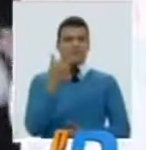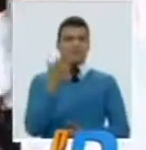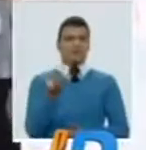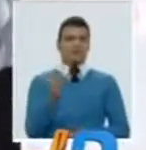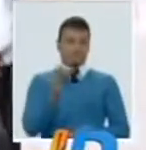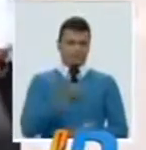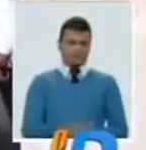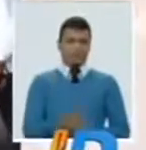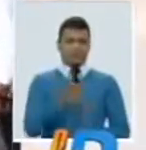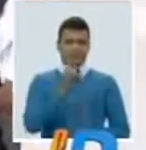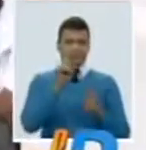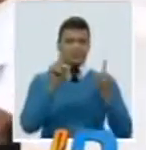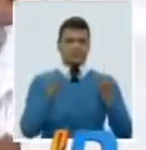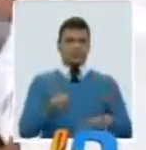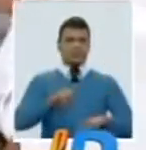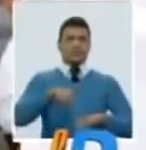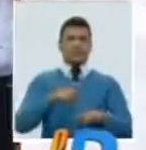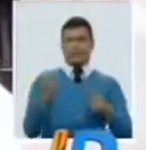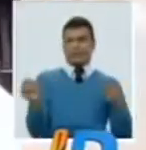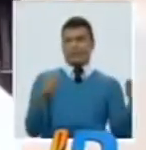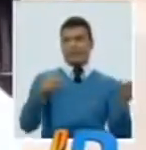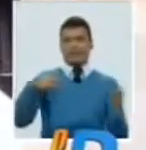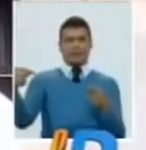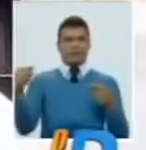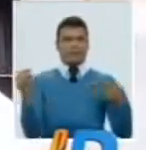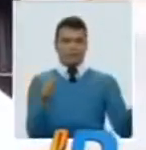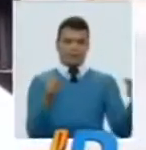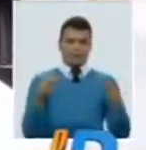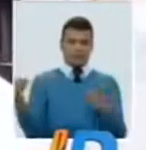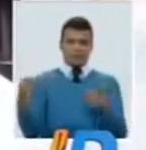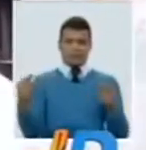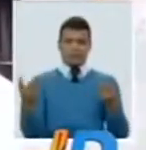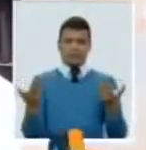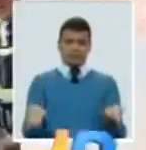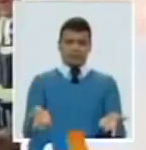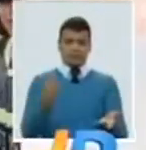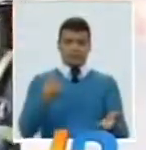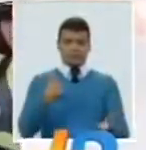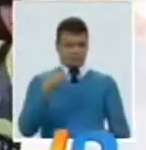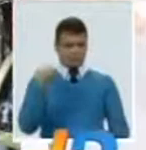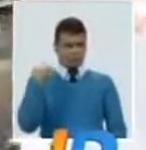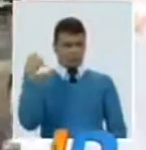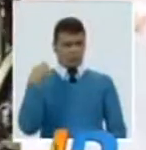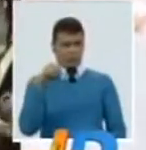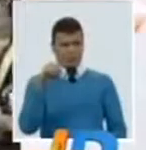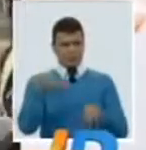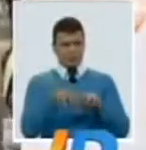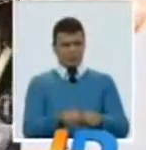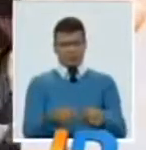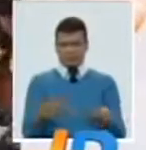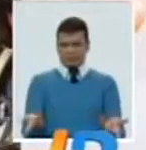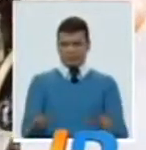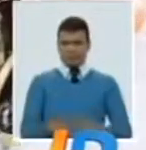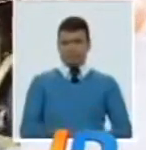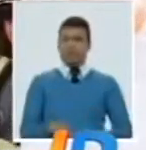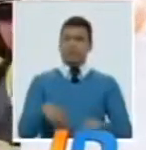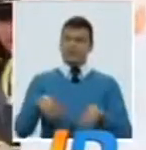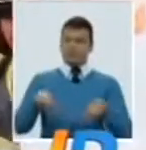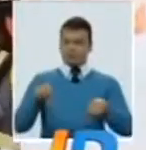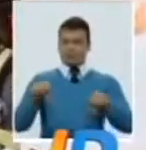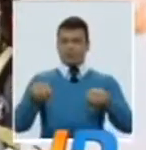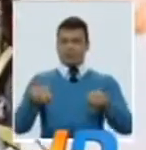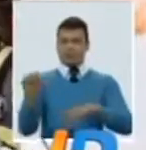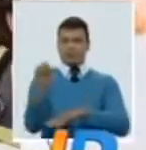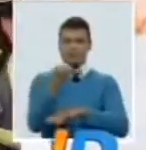1. Varias horas duró la discusión entre los guardas y los conductores que se oponían a la sanción. ¿Usted viene manejando ese carro? Eso no es mío. Pero usted viene manejando ese carro también.